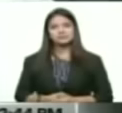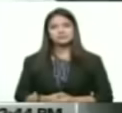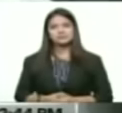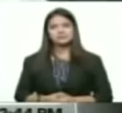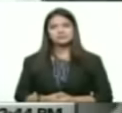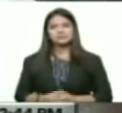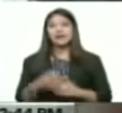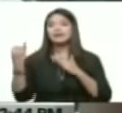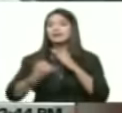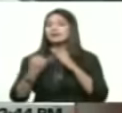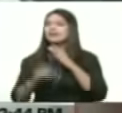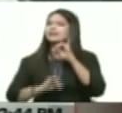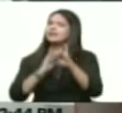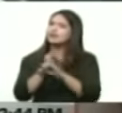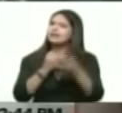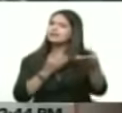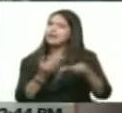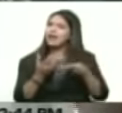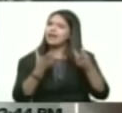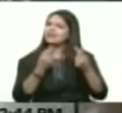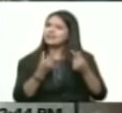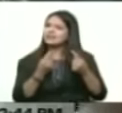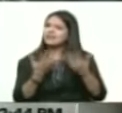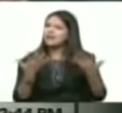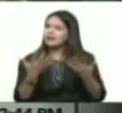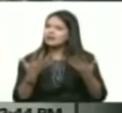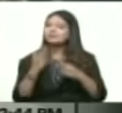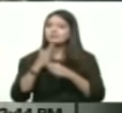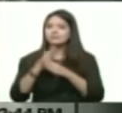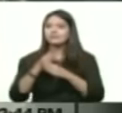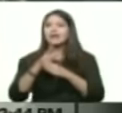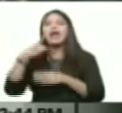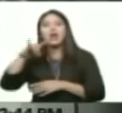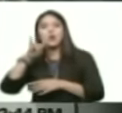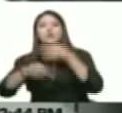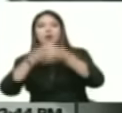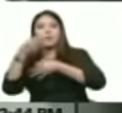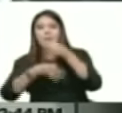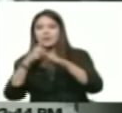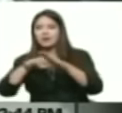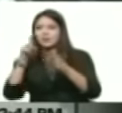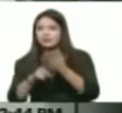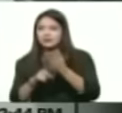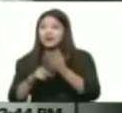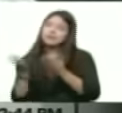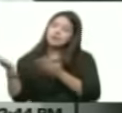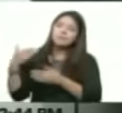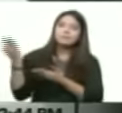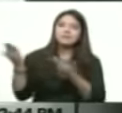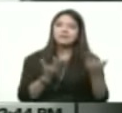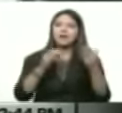Entes internacionales, traer los recursos, algo así. Eso lo vamos a explicar el lunes. Ajá. Eso lo vamos a explicar el lunes. Te invitamos el lunes a las 10 de la mañana.